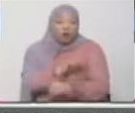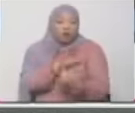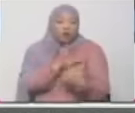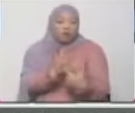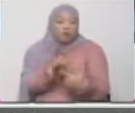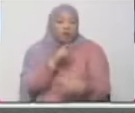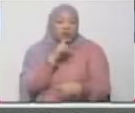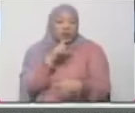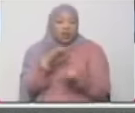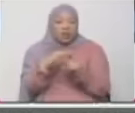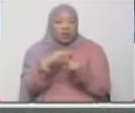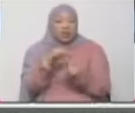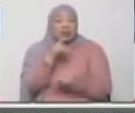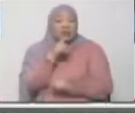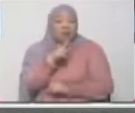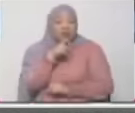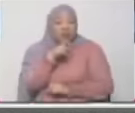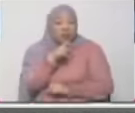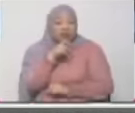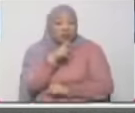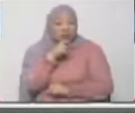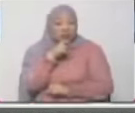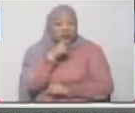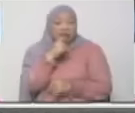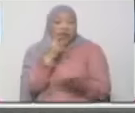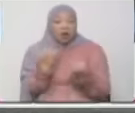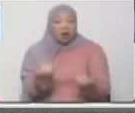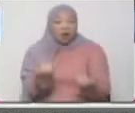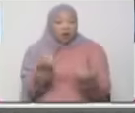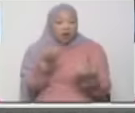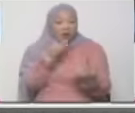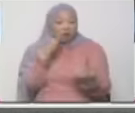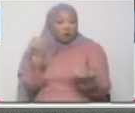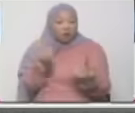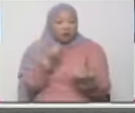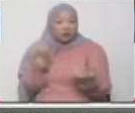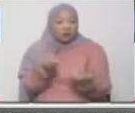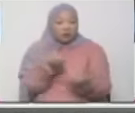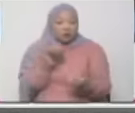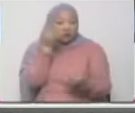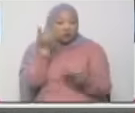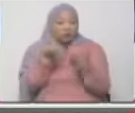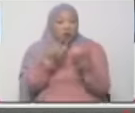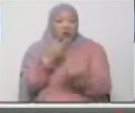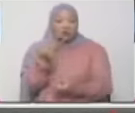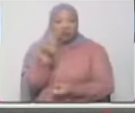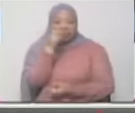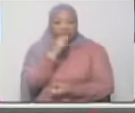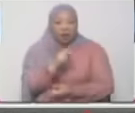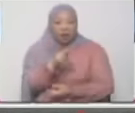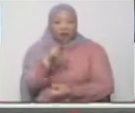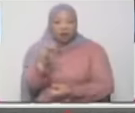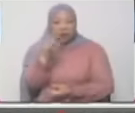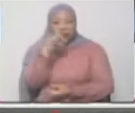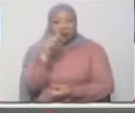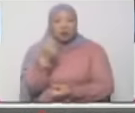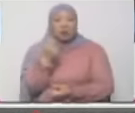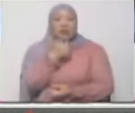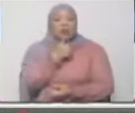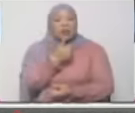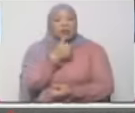los momentos más difíciles, pero que está brillando. Esa generación de 20 años para arriba, lo que está es brillando. Levanten la